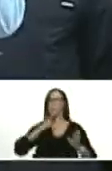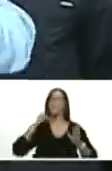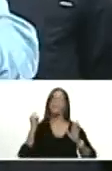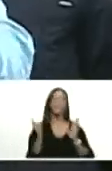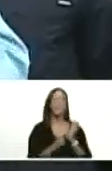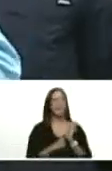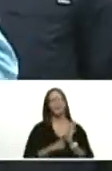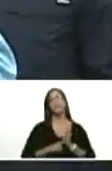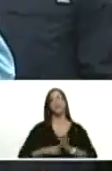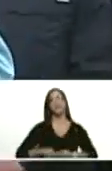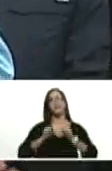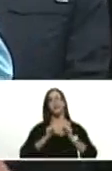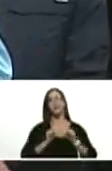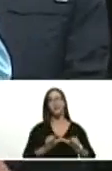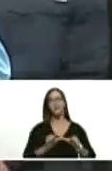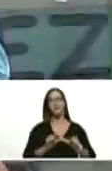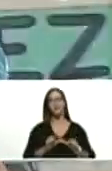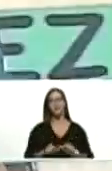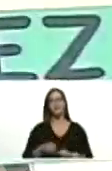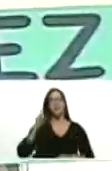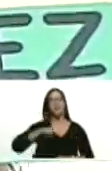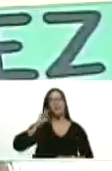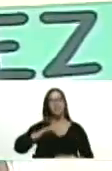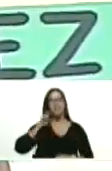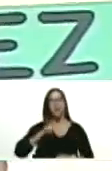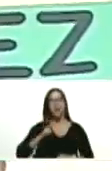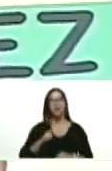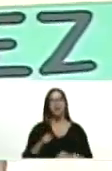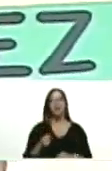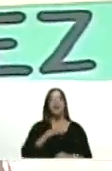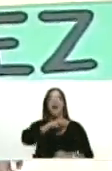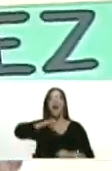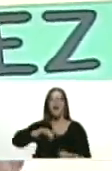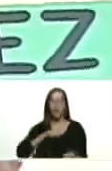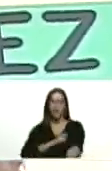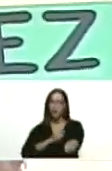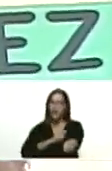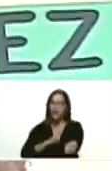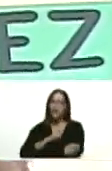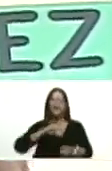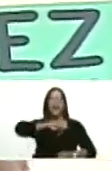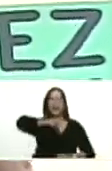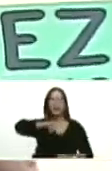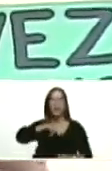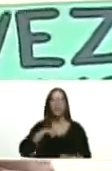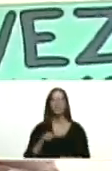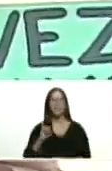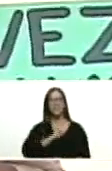absolutamente pertinente a nuestro carácter, a nuestra identidad,